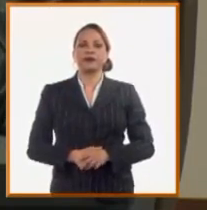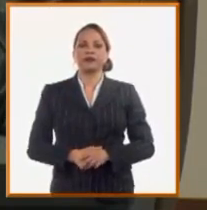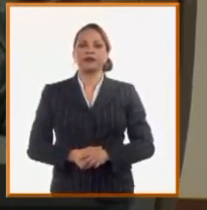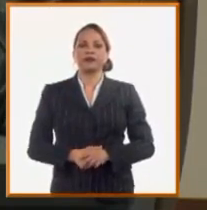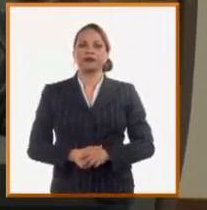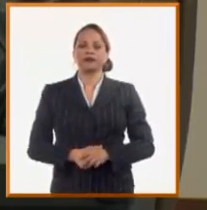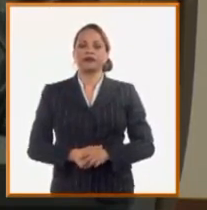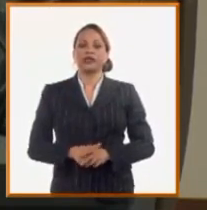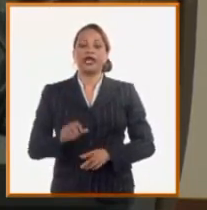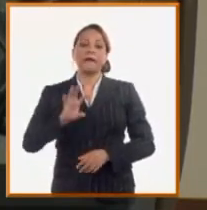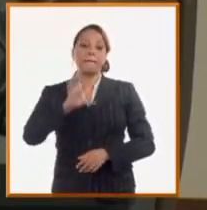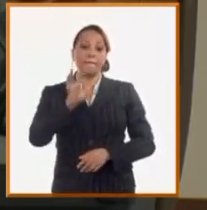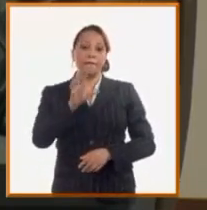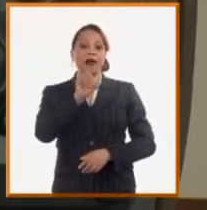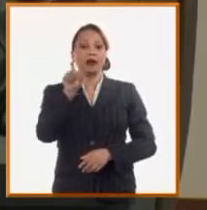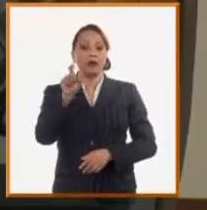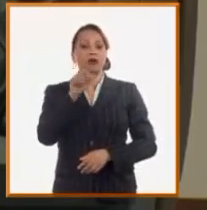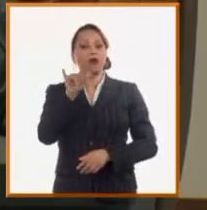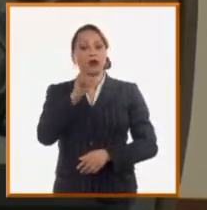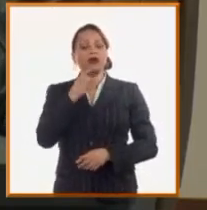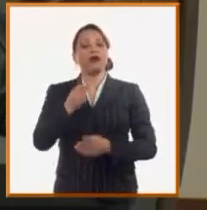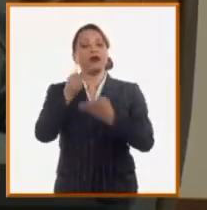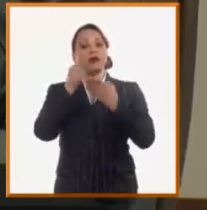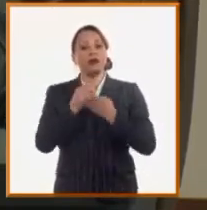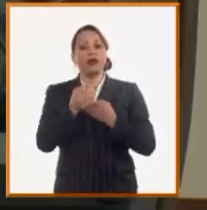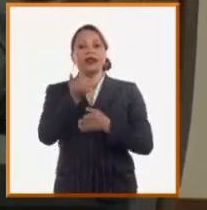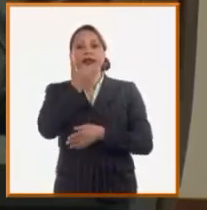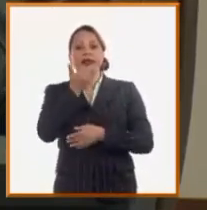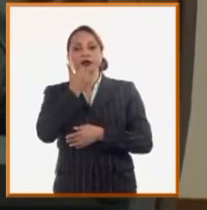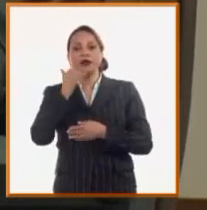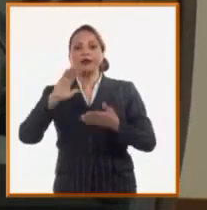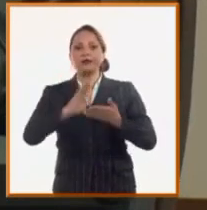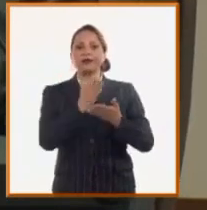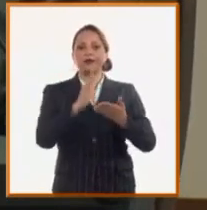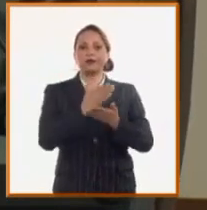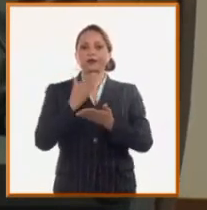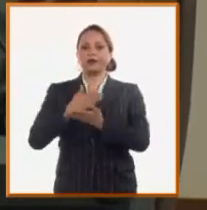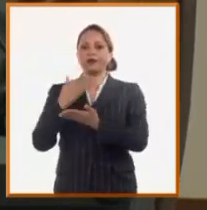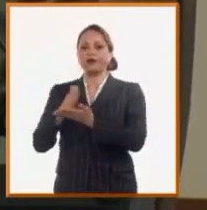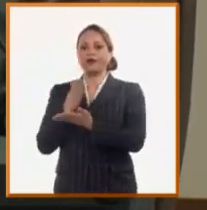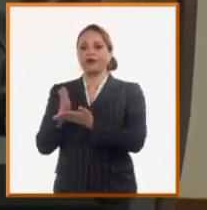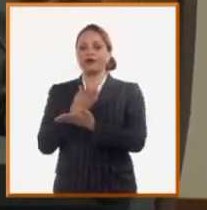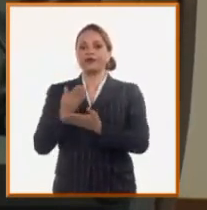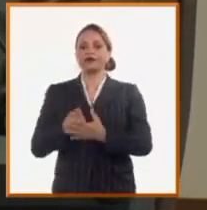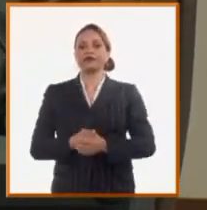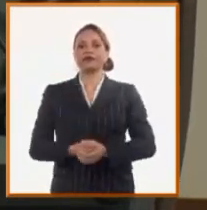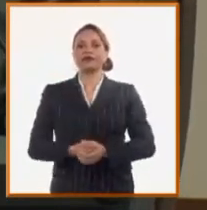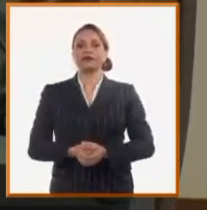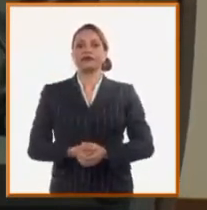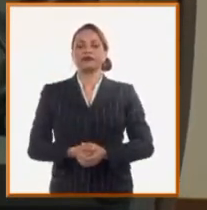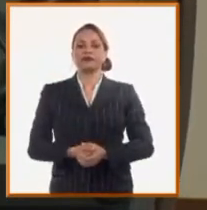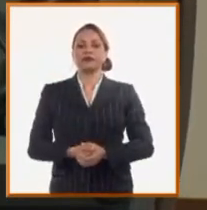La bancarización también nos va a ayudar a corregir un grupo de distorsiones.